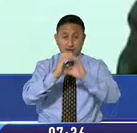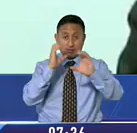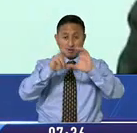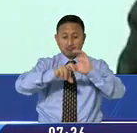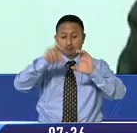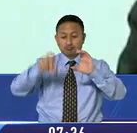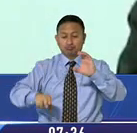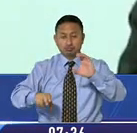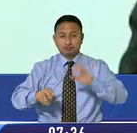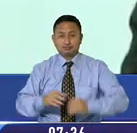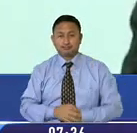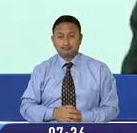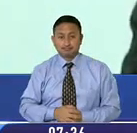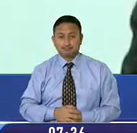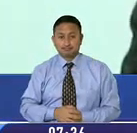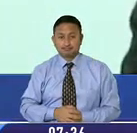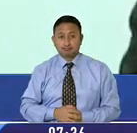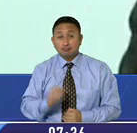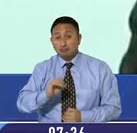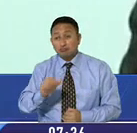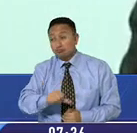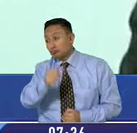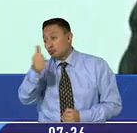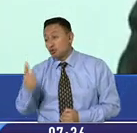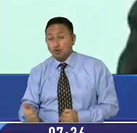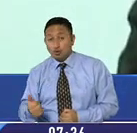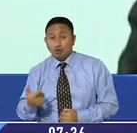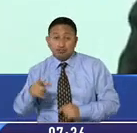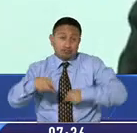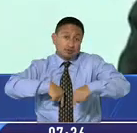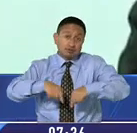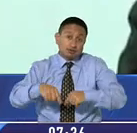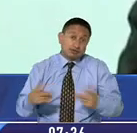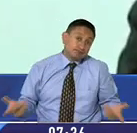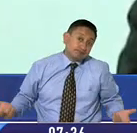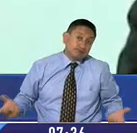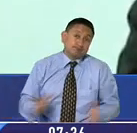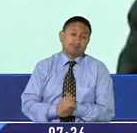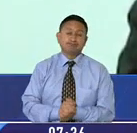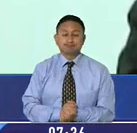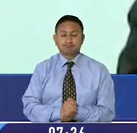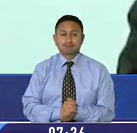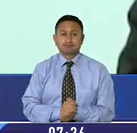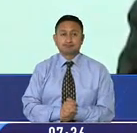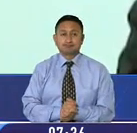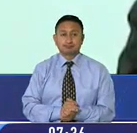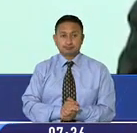abandone la unidad o baje de la unidad, en este caso